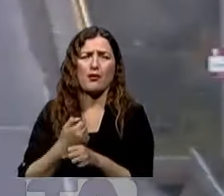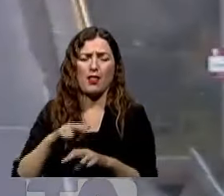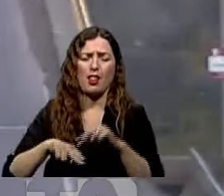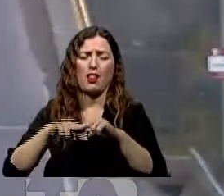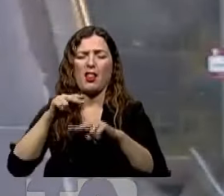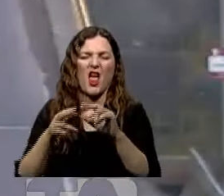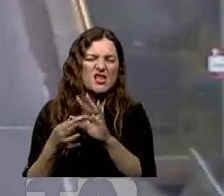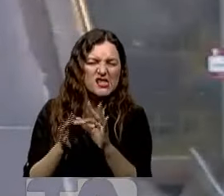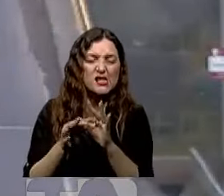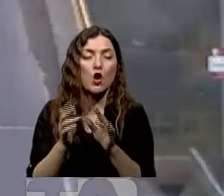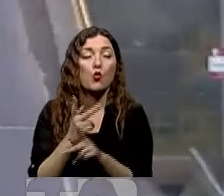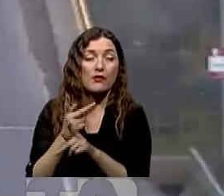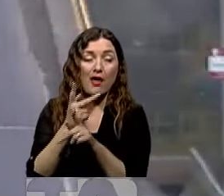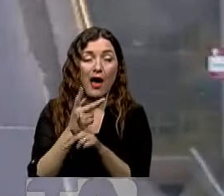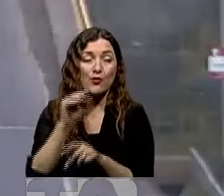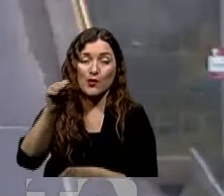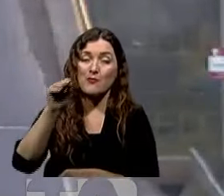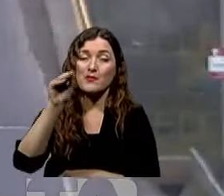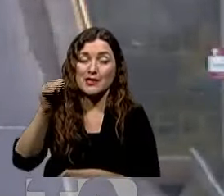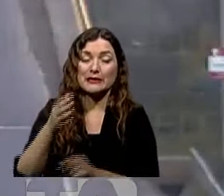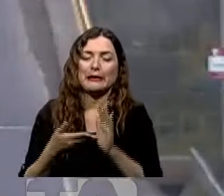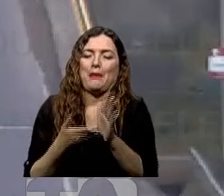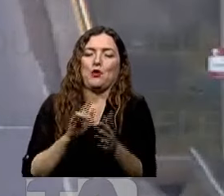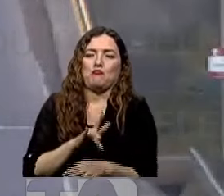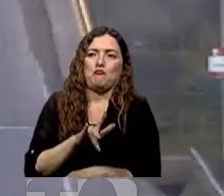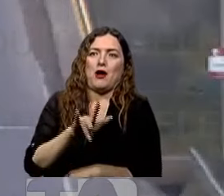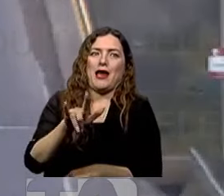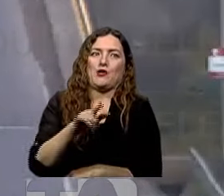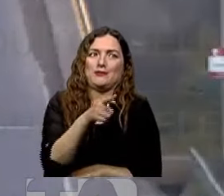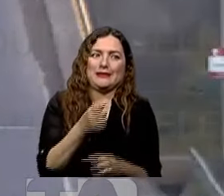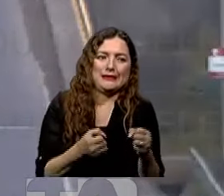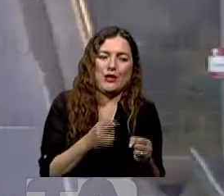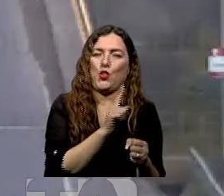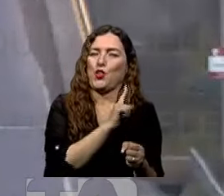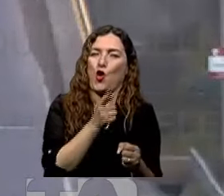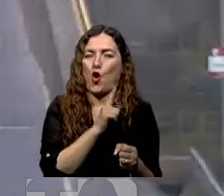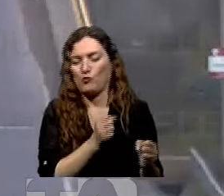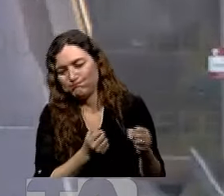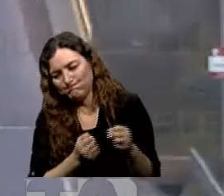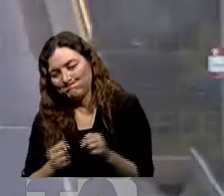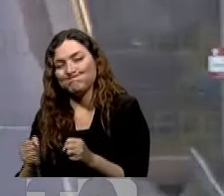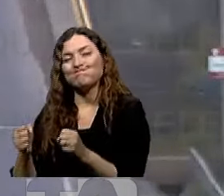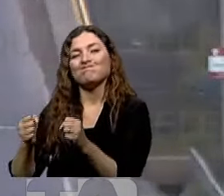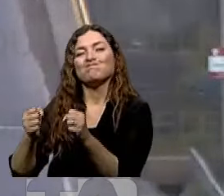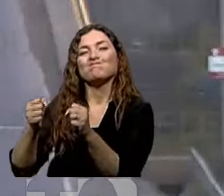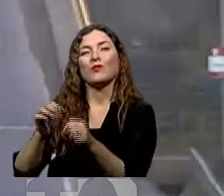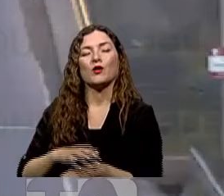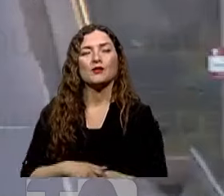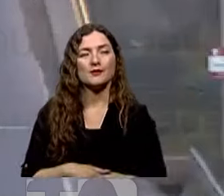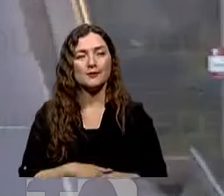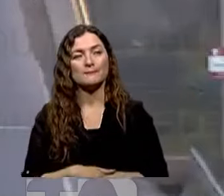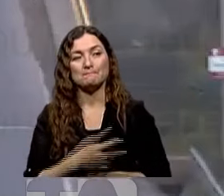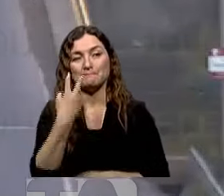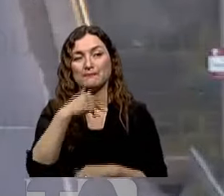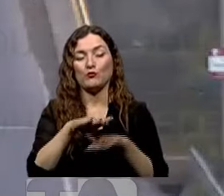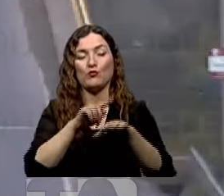realizando. Tome precaución, si tiene vuelos, yo creo que tienen que tomar otra ruta mejor, ¿no? Así es, qué carga vehicular que estamos viendo a esta